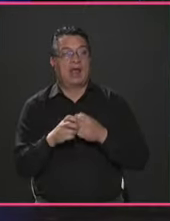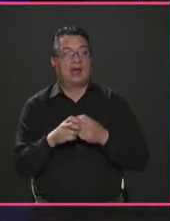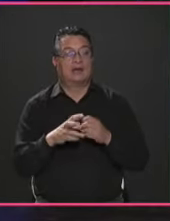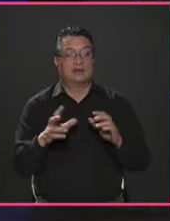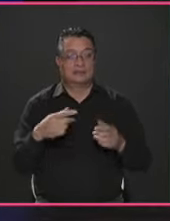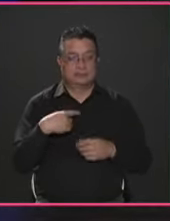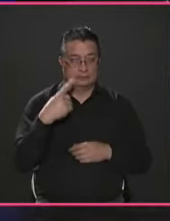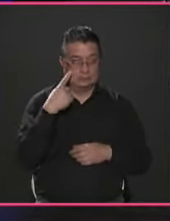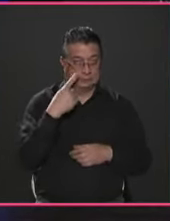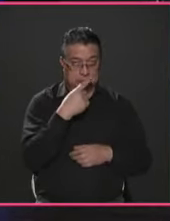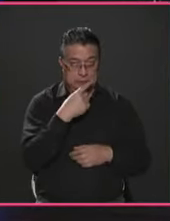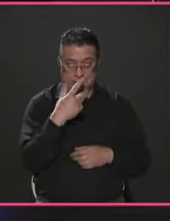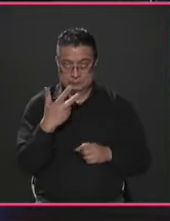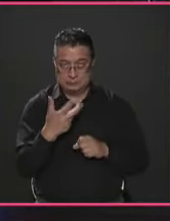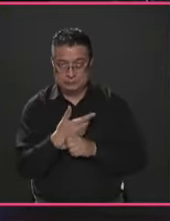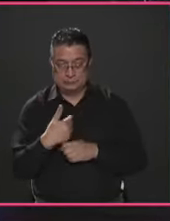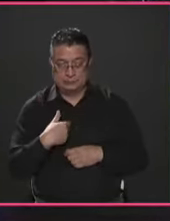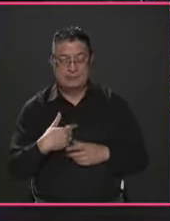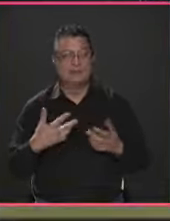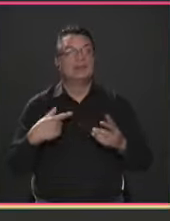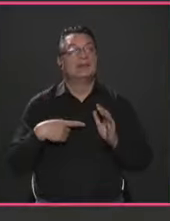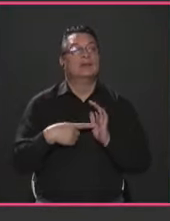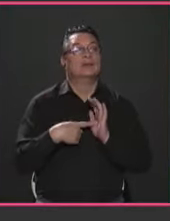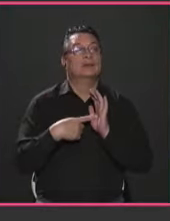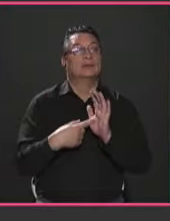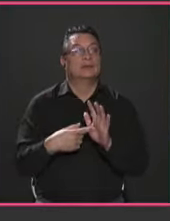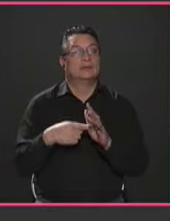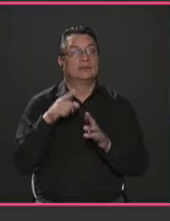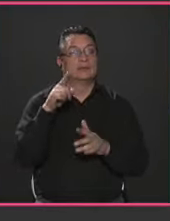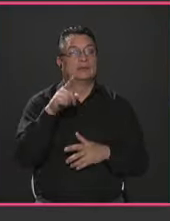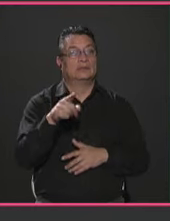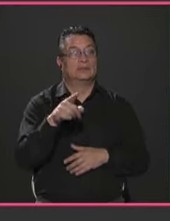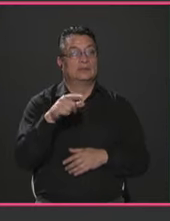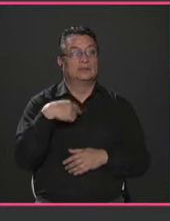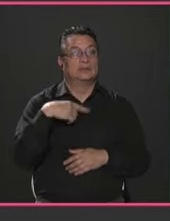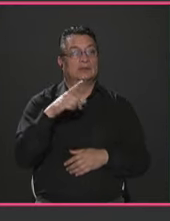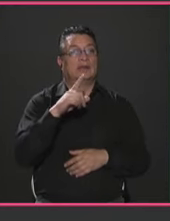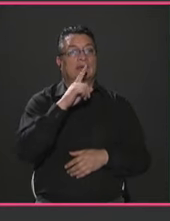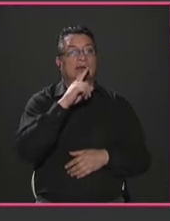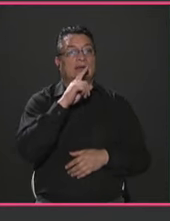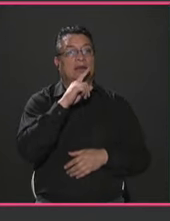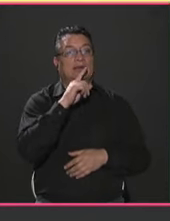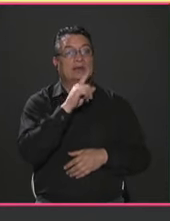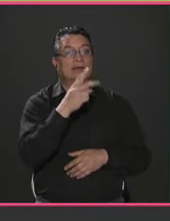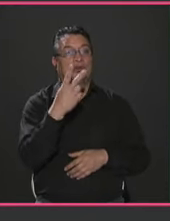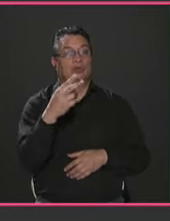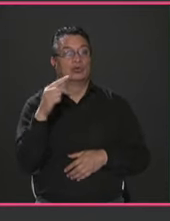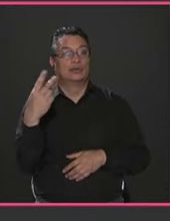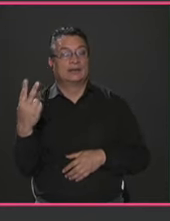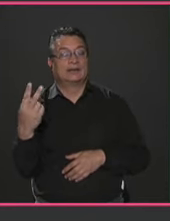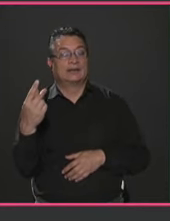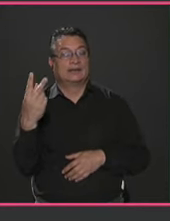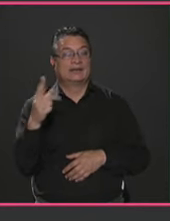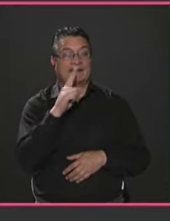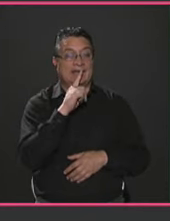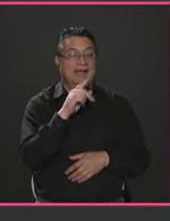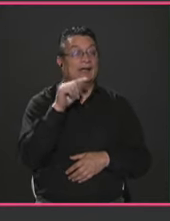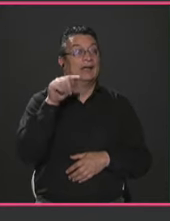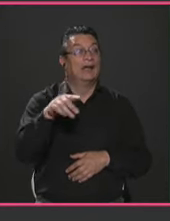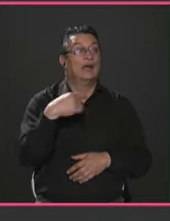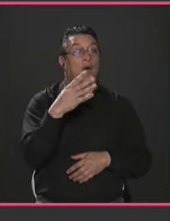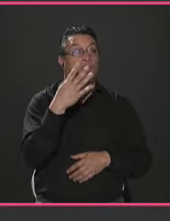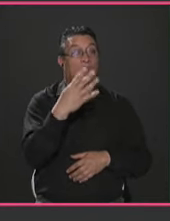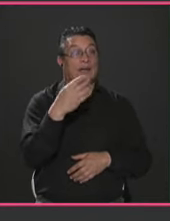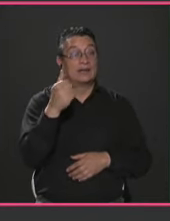tnico no les presento el el el del consorcio de té y luego al lado cada uno de nuestros cromosomas los